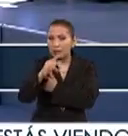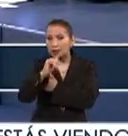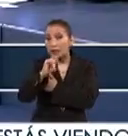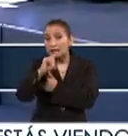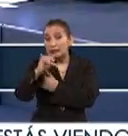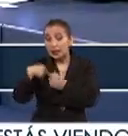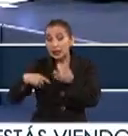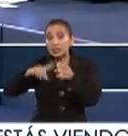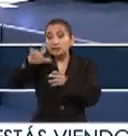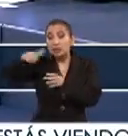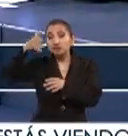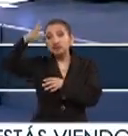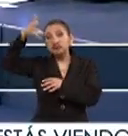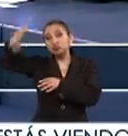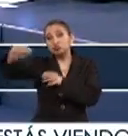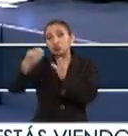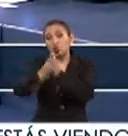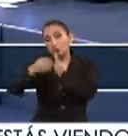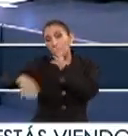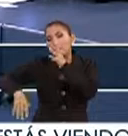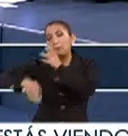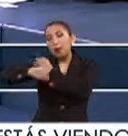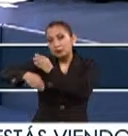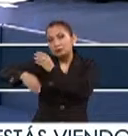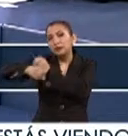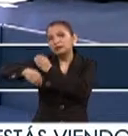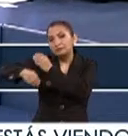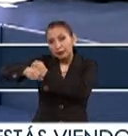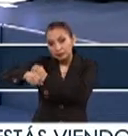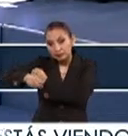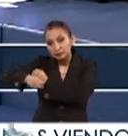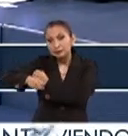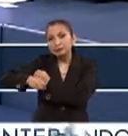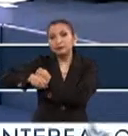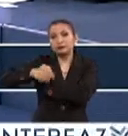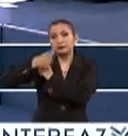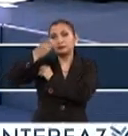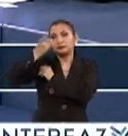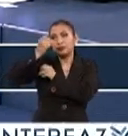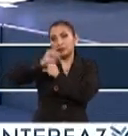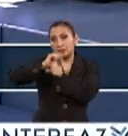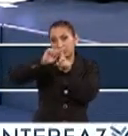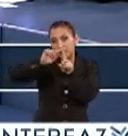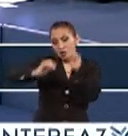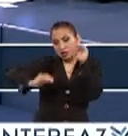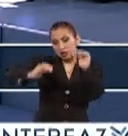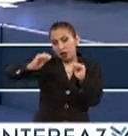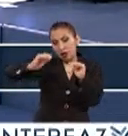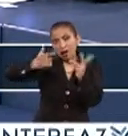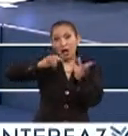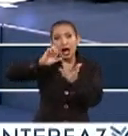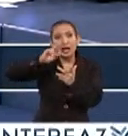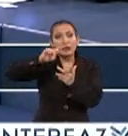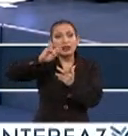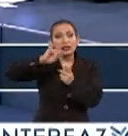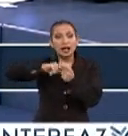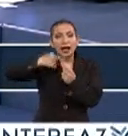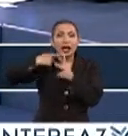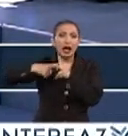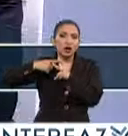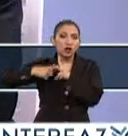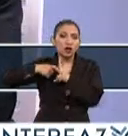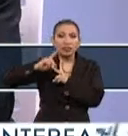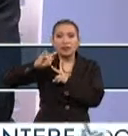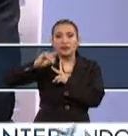Se irán sumando en otras fechas, por supuesto, semanas, una semana de diferencia, aritmética, cálculo